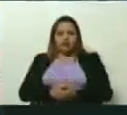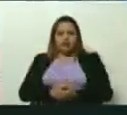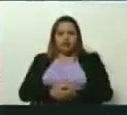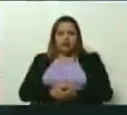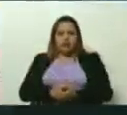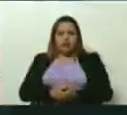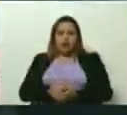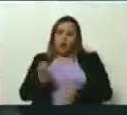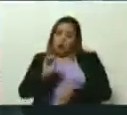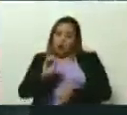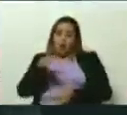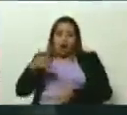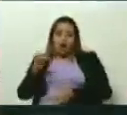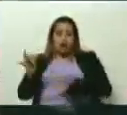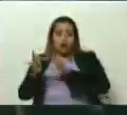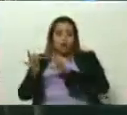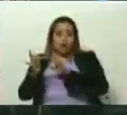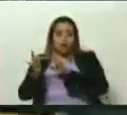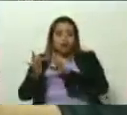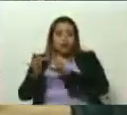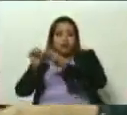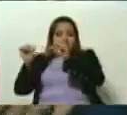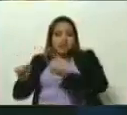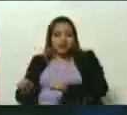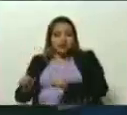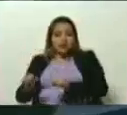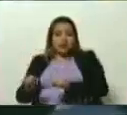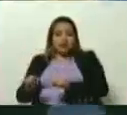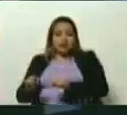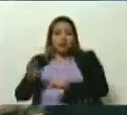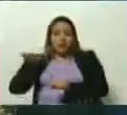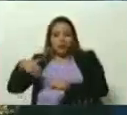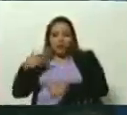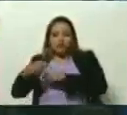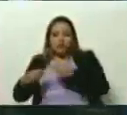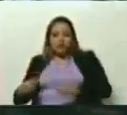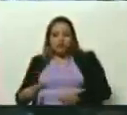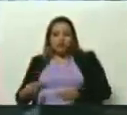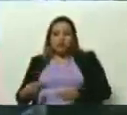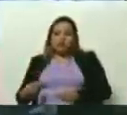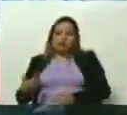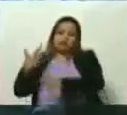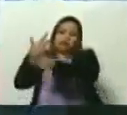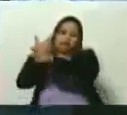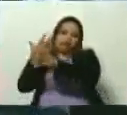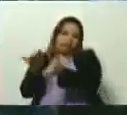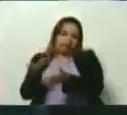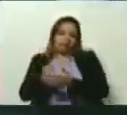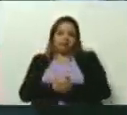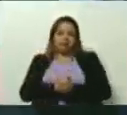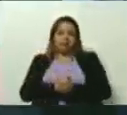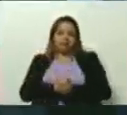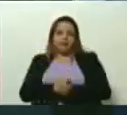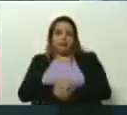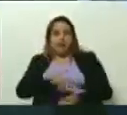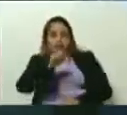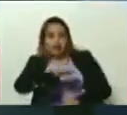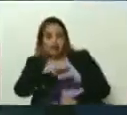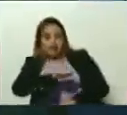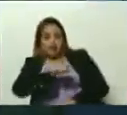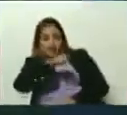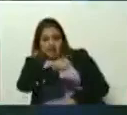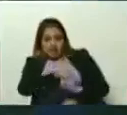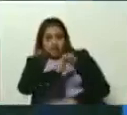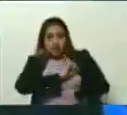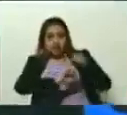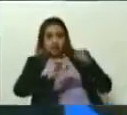oficina donde tenemos la conexión del sistema tecnológico de seguridad penitenciaria a cualquier establecimiento. Esto justamente, ministra, esto combate